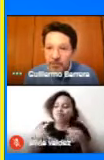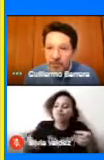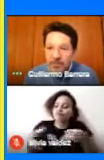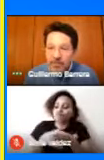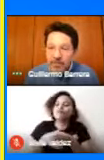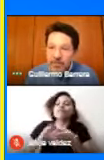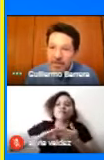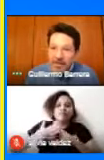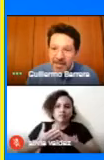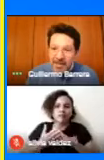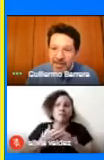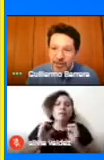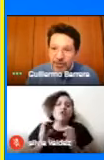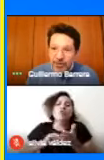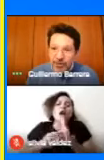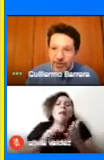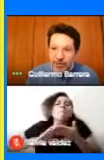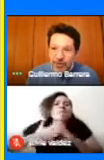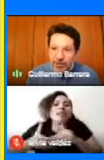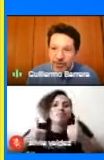pacífica.